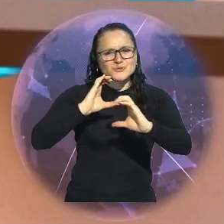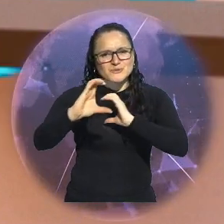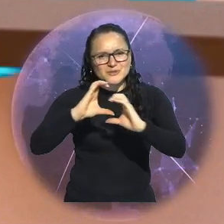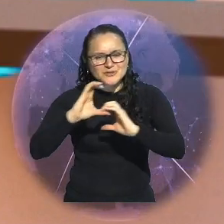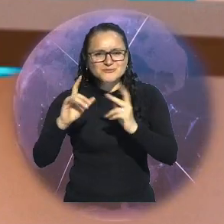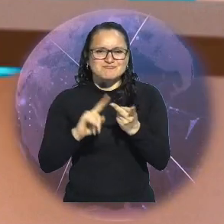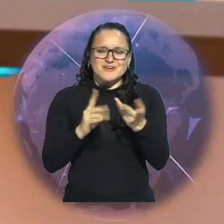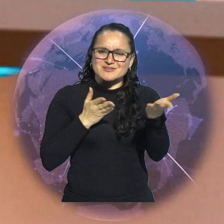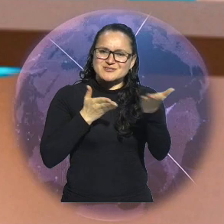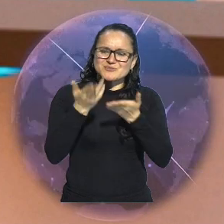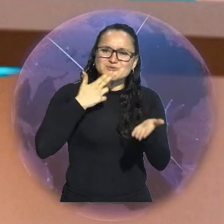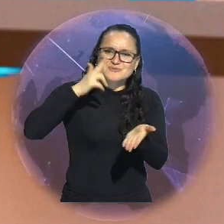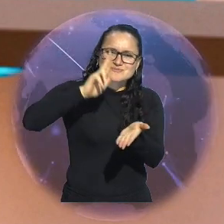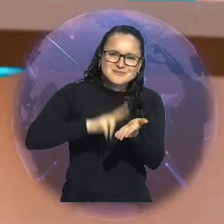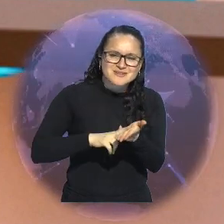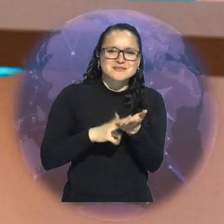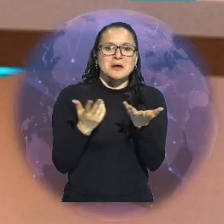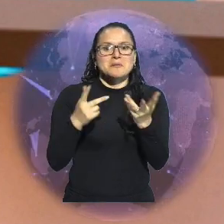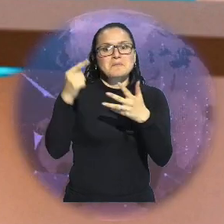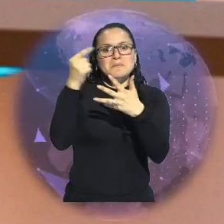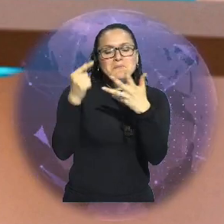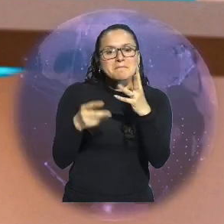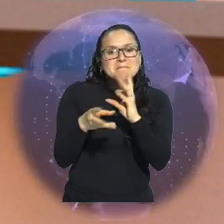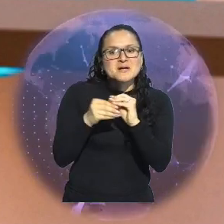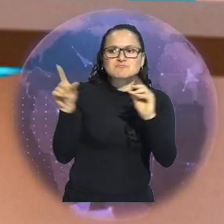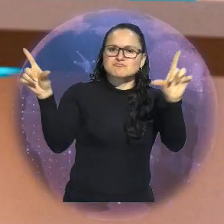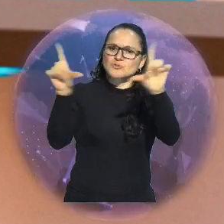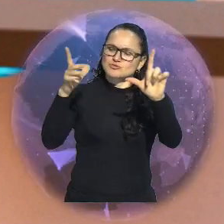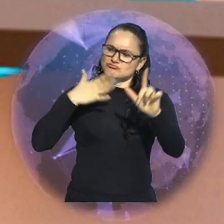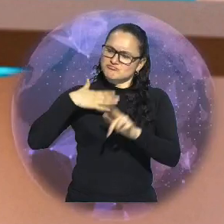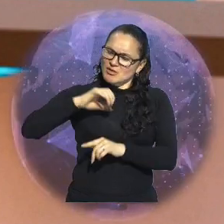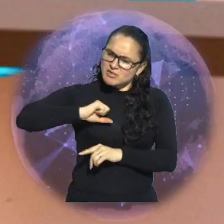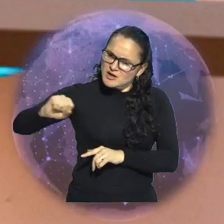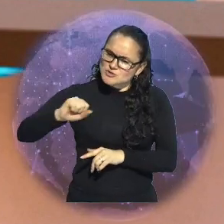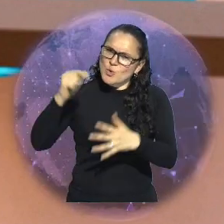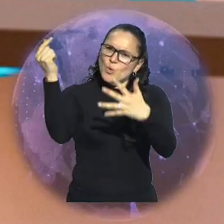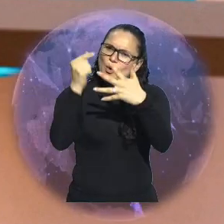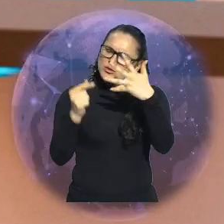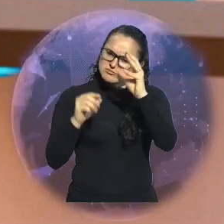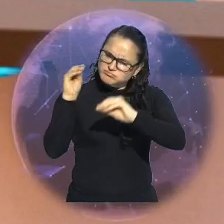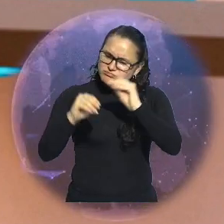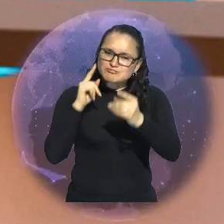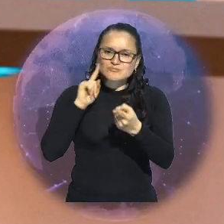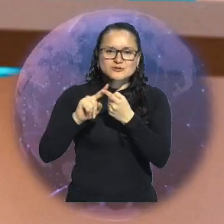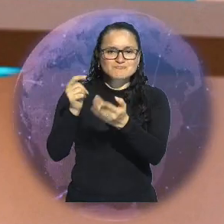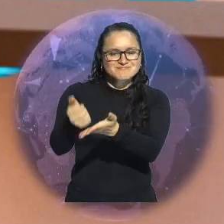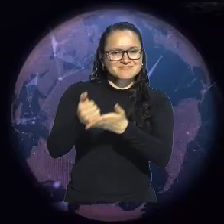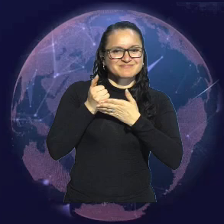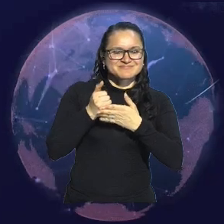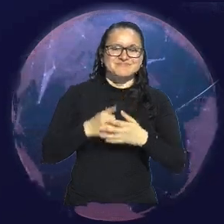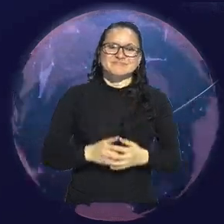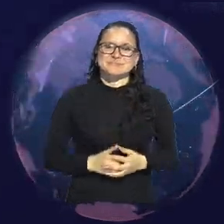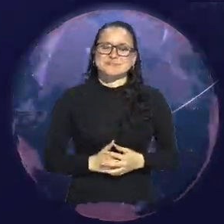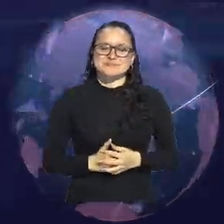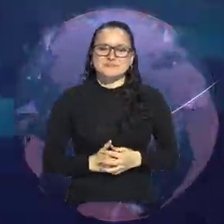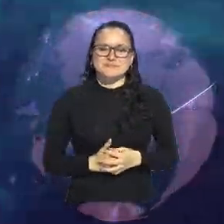postales así como a los televidentes sobre sus derechos y las medidas diseñadas para su beneficio